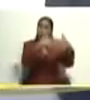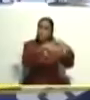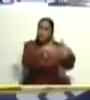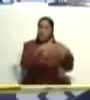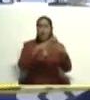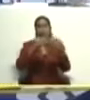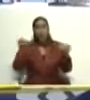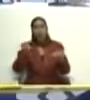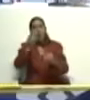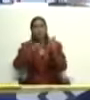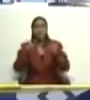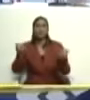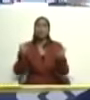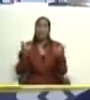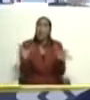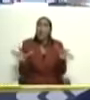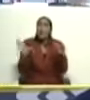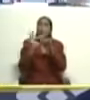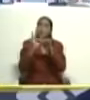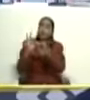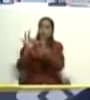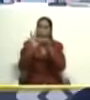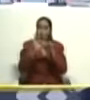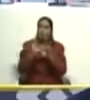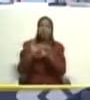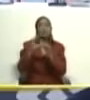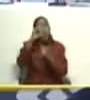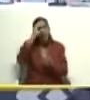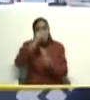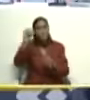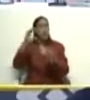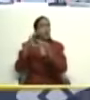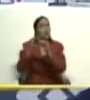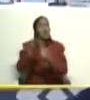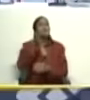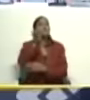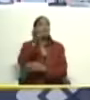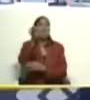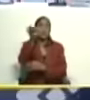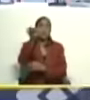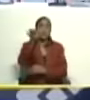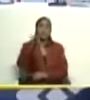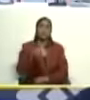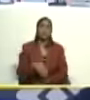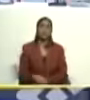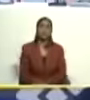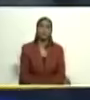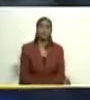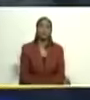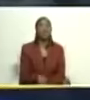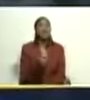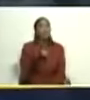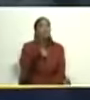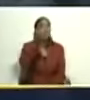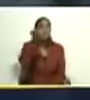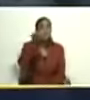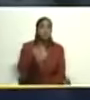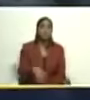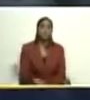la opinión nacional en una sola visión de futuro e ir a la búsqueda de ese futuro.